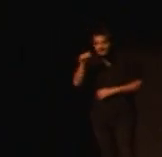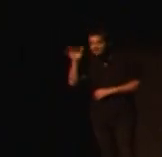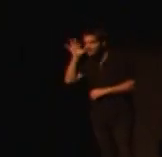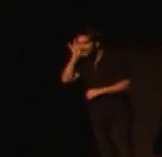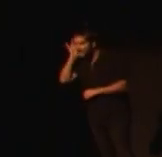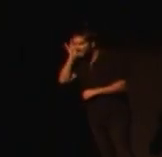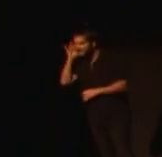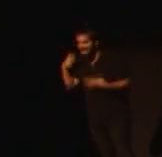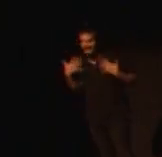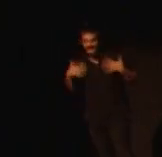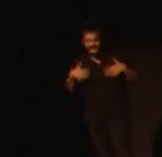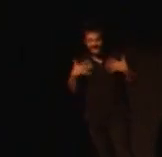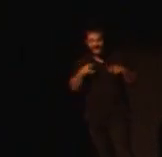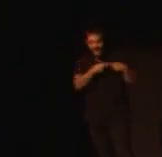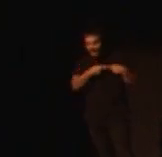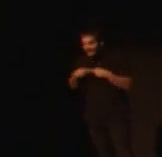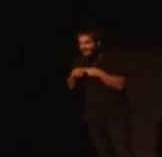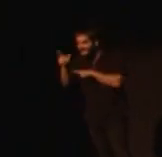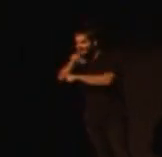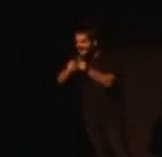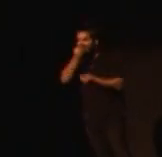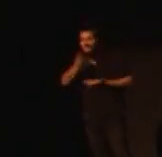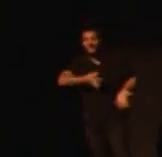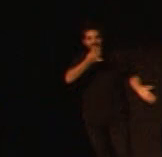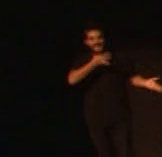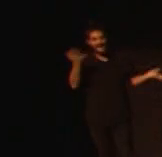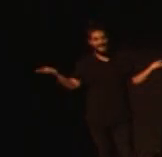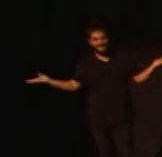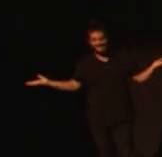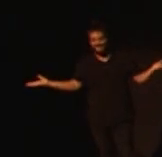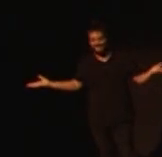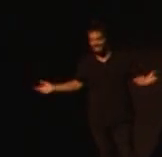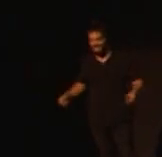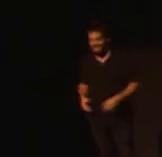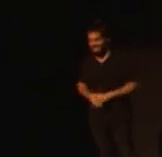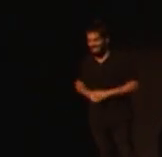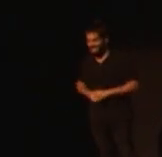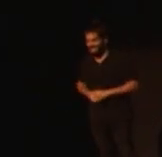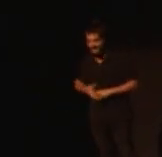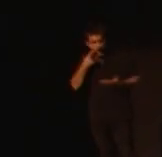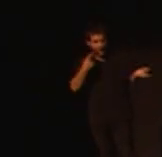volvernos a encontrar y compartir este viaje. ¡Buenas tardes! Bueno, ¡mira qué bien!